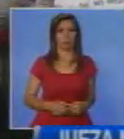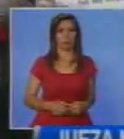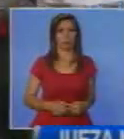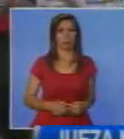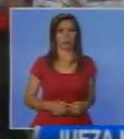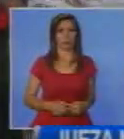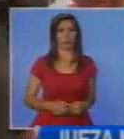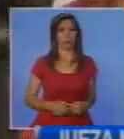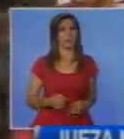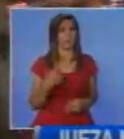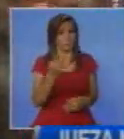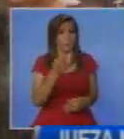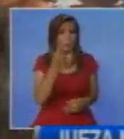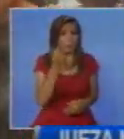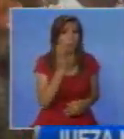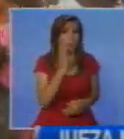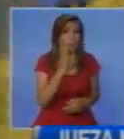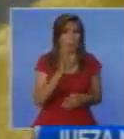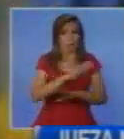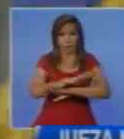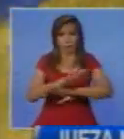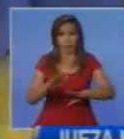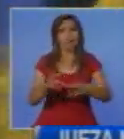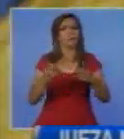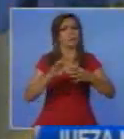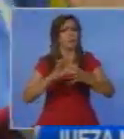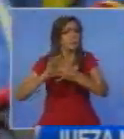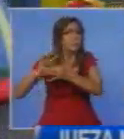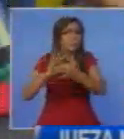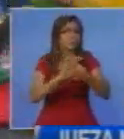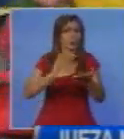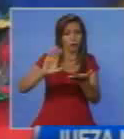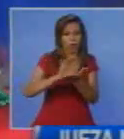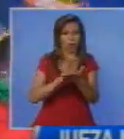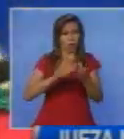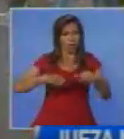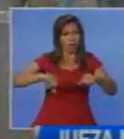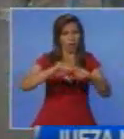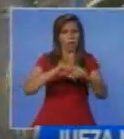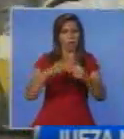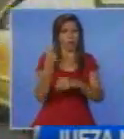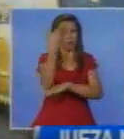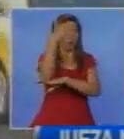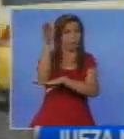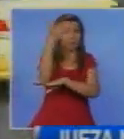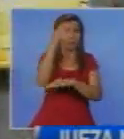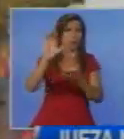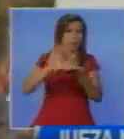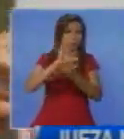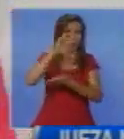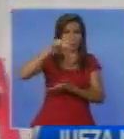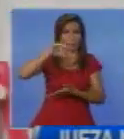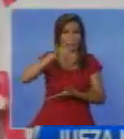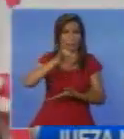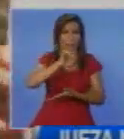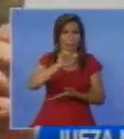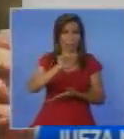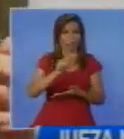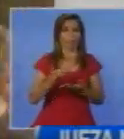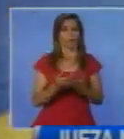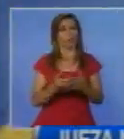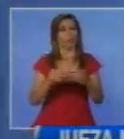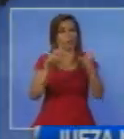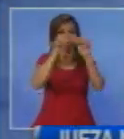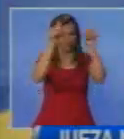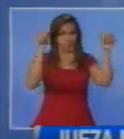No son solo los padres de familia, sino sus compañeros de clase que llegaron con banderas del Mejía y consignas de respaldo a los 53